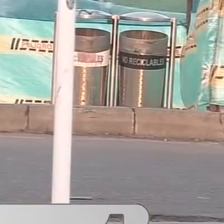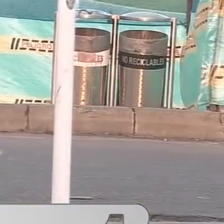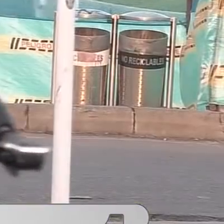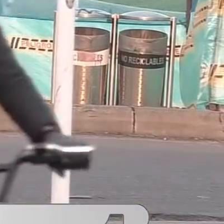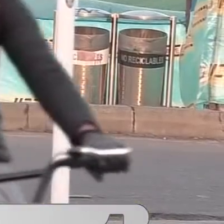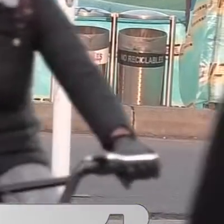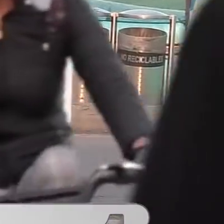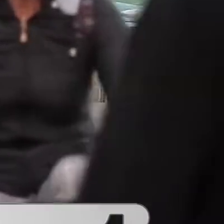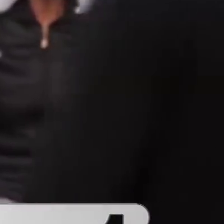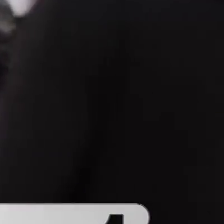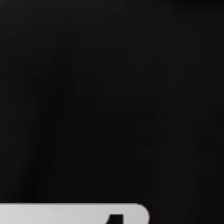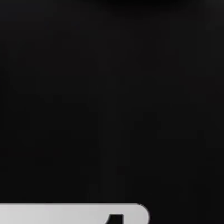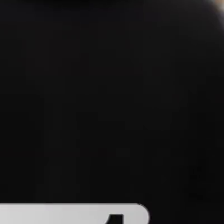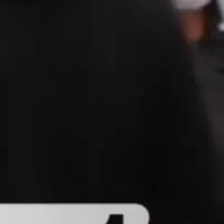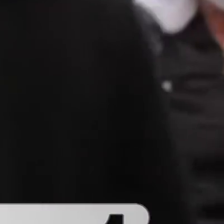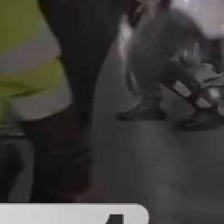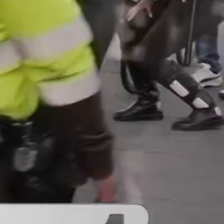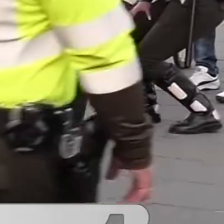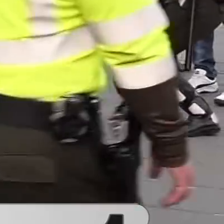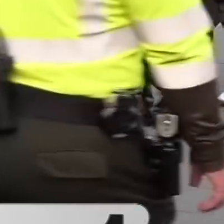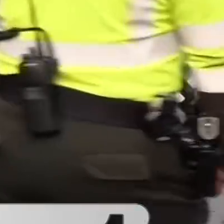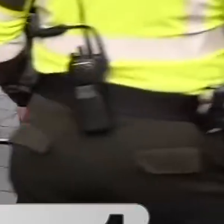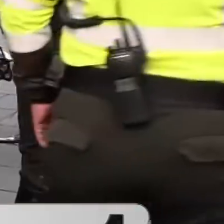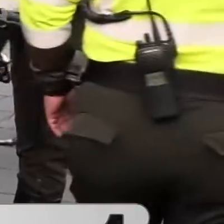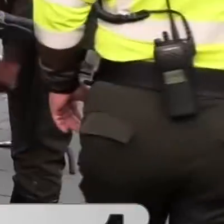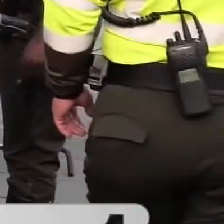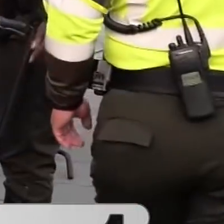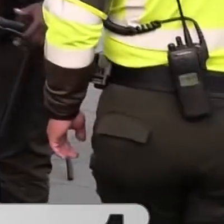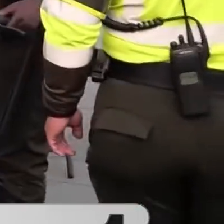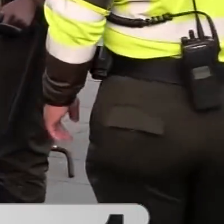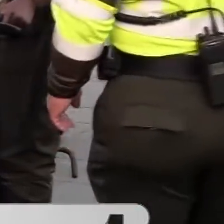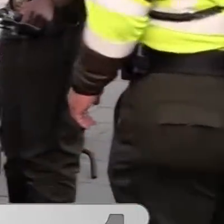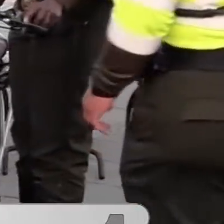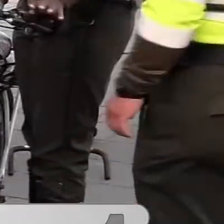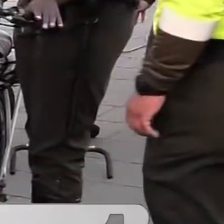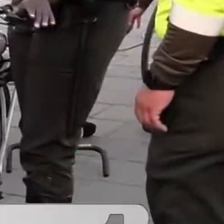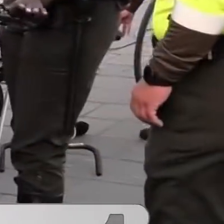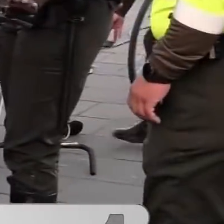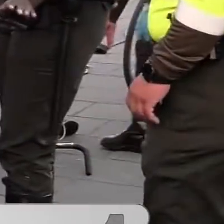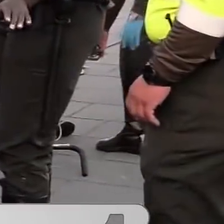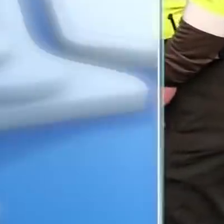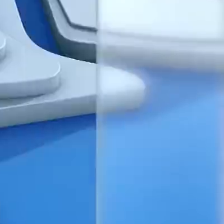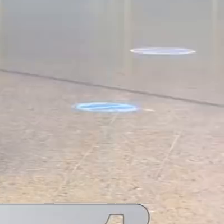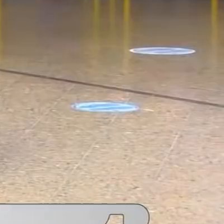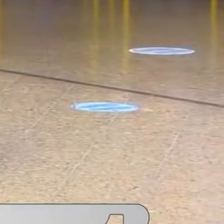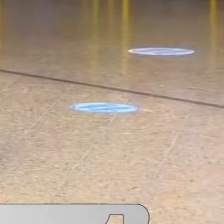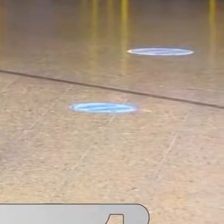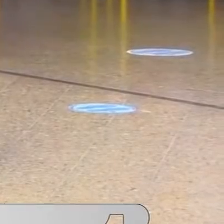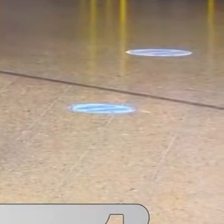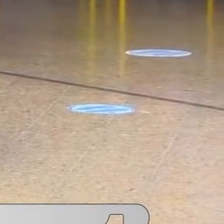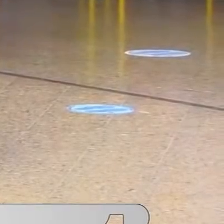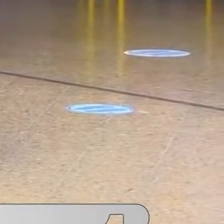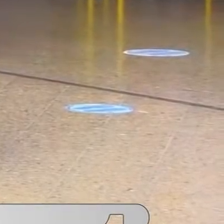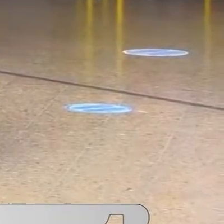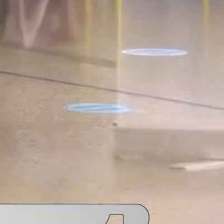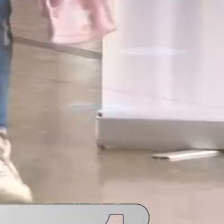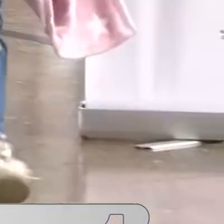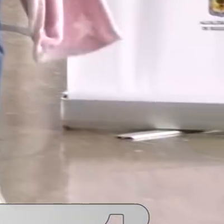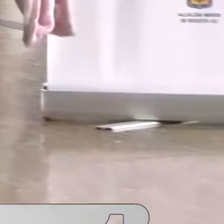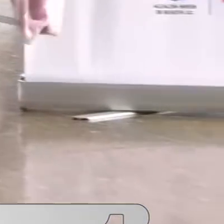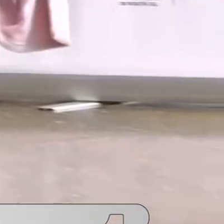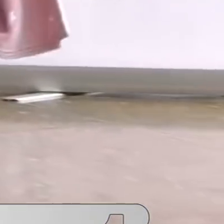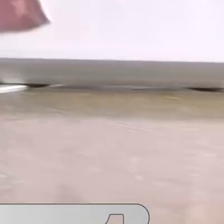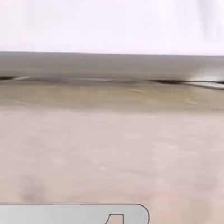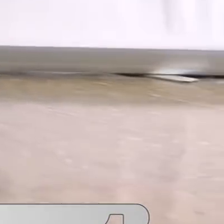biciusuarios han muerto en siniestros viales. Más de 24.000 comparendos en el año. Más de 8 millones